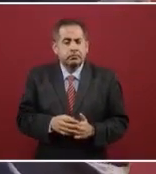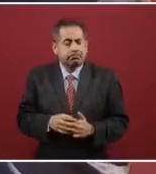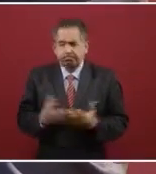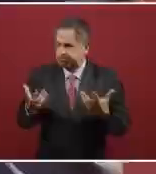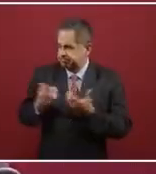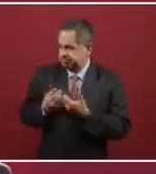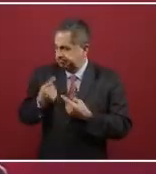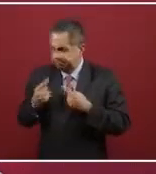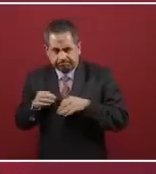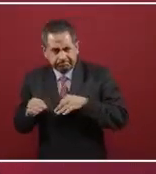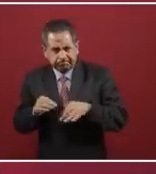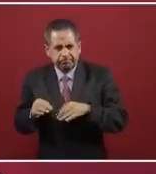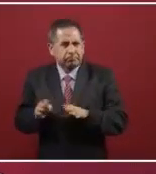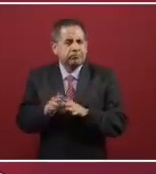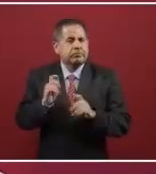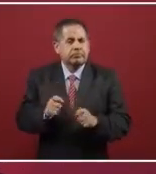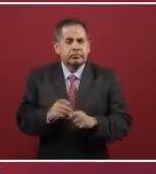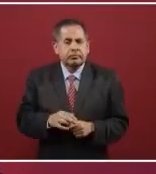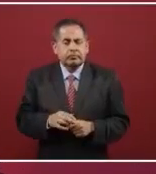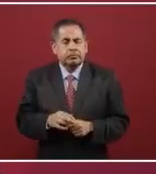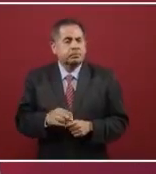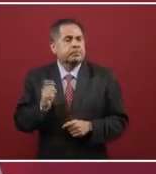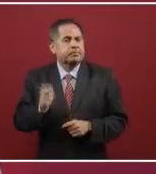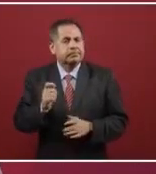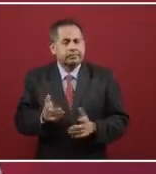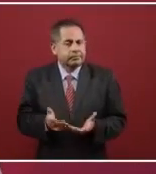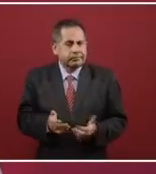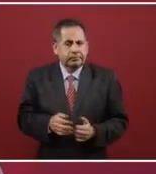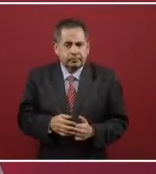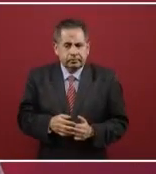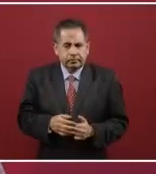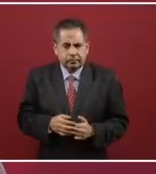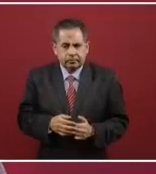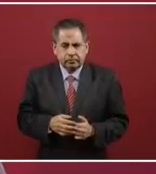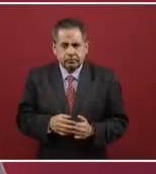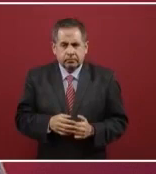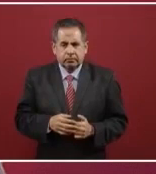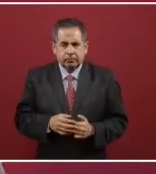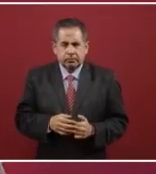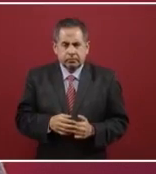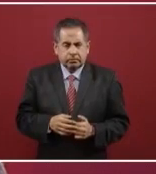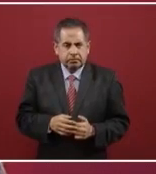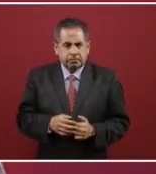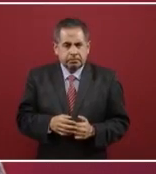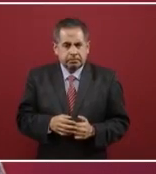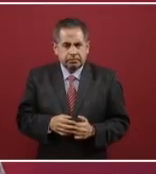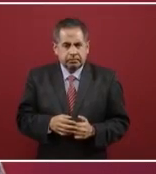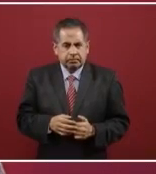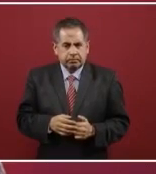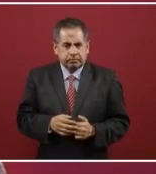trabajar en asistir a enfermos